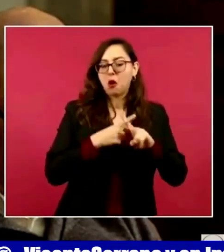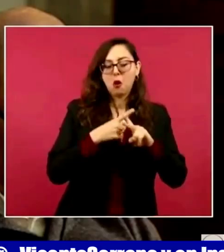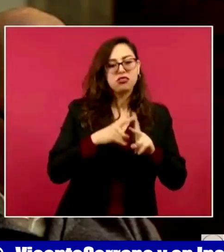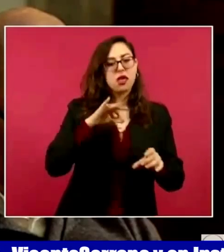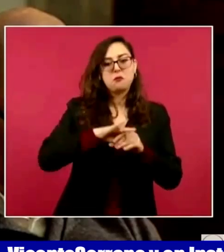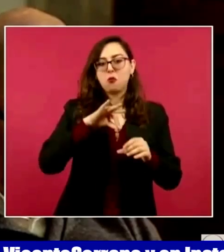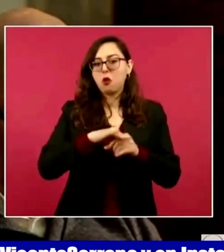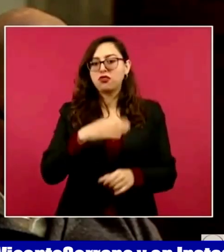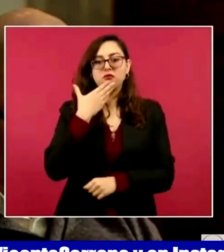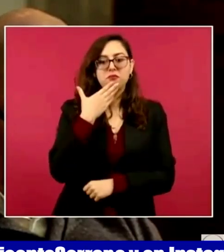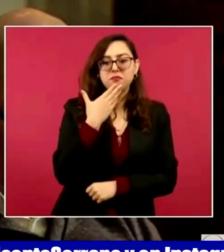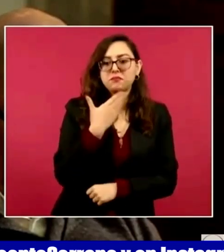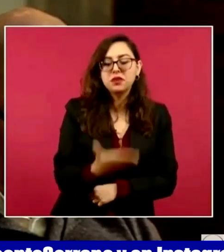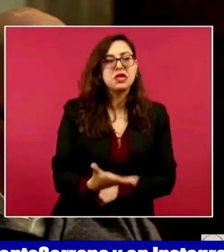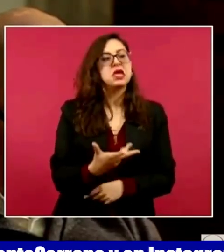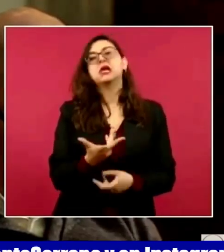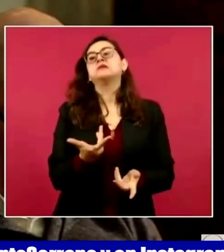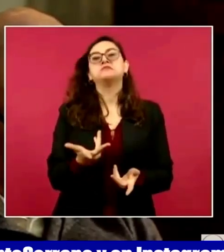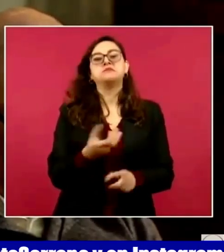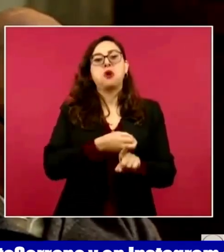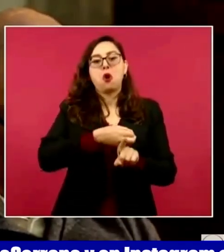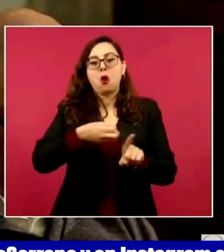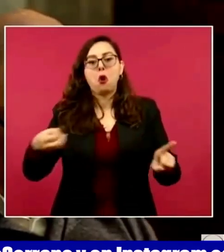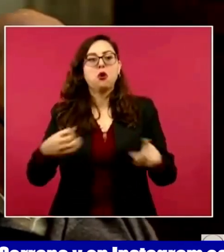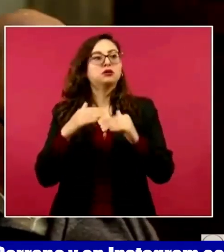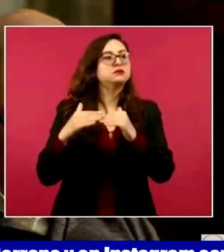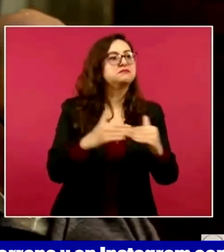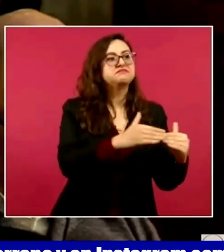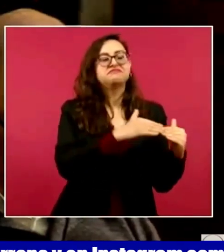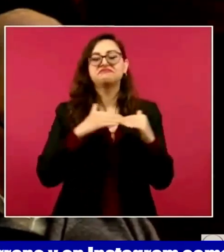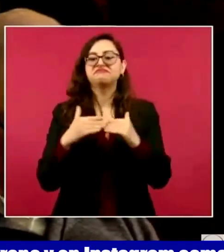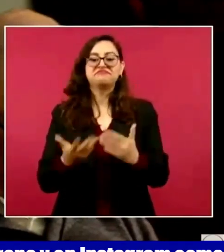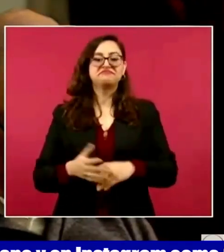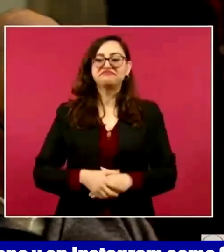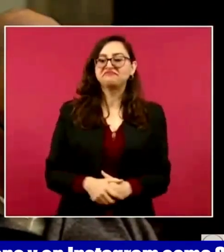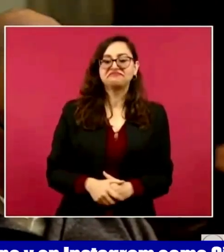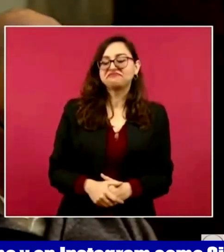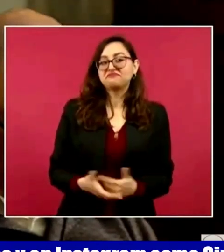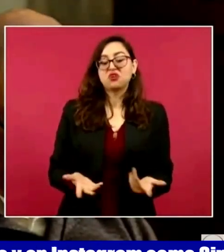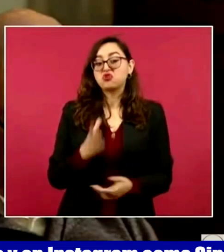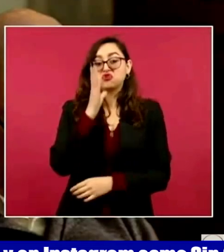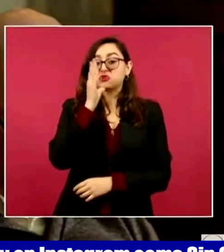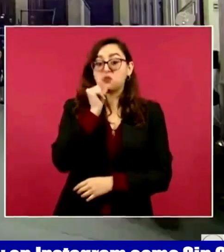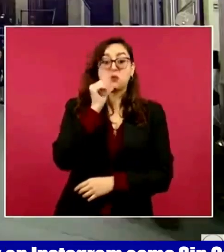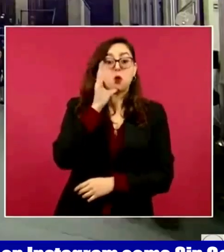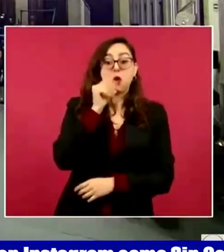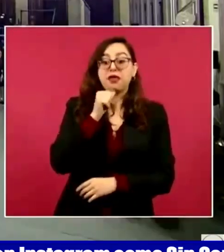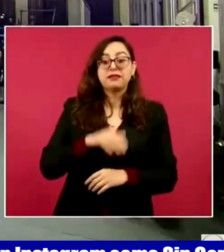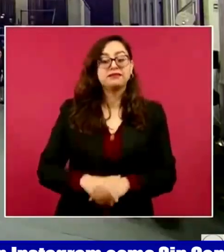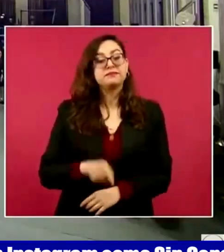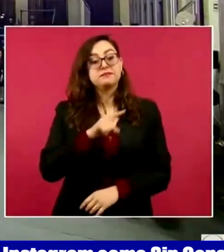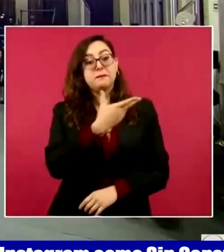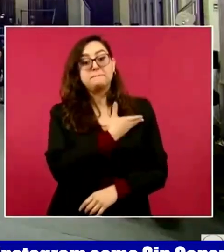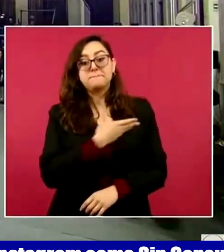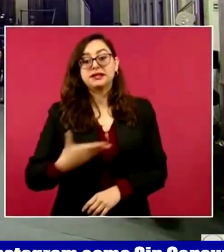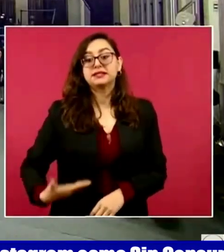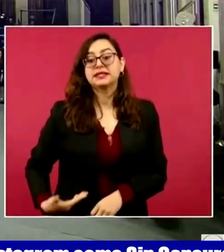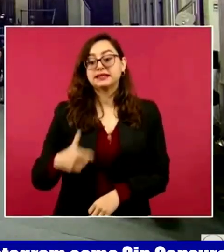los ciudadanos voten de manera igualitaria no se garantiza. Es más, Lorenzo Córdoba dice que la Suprema